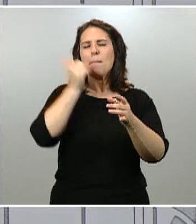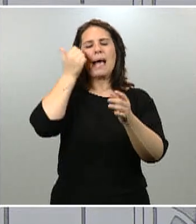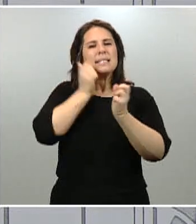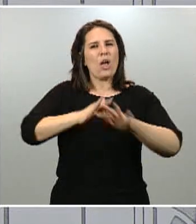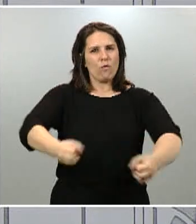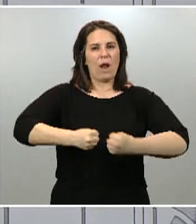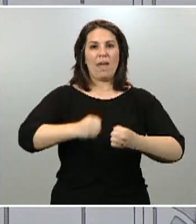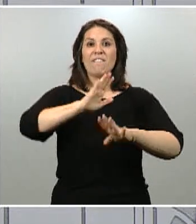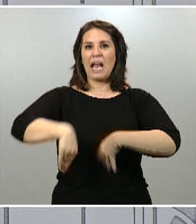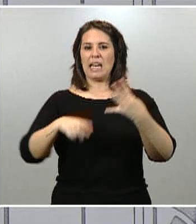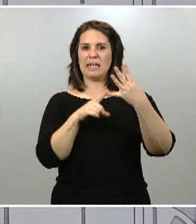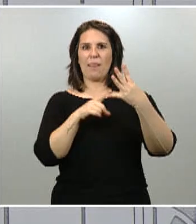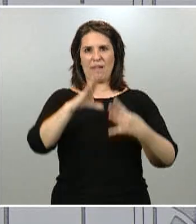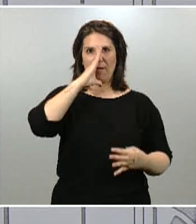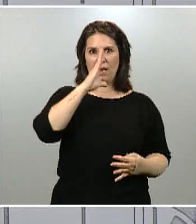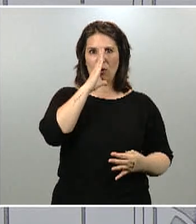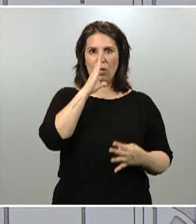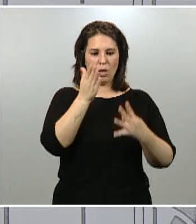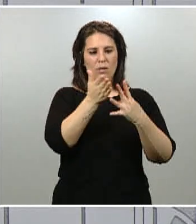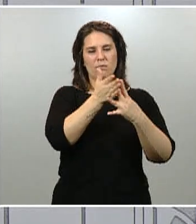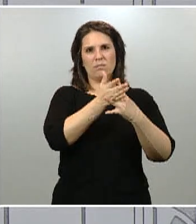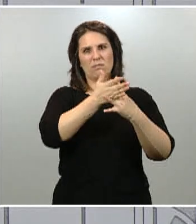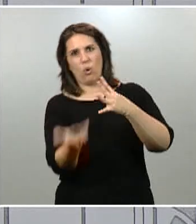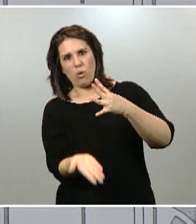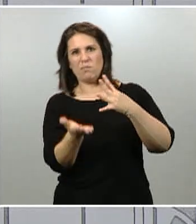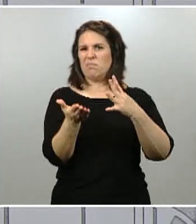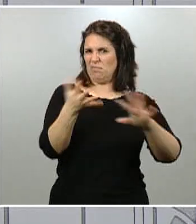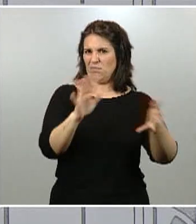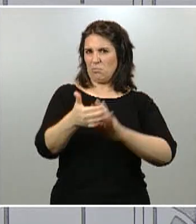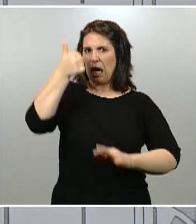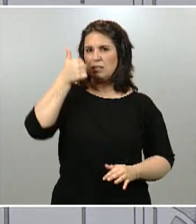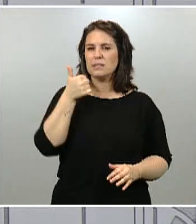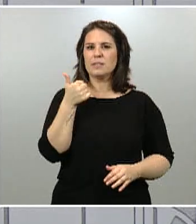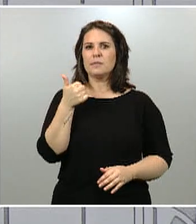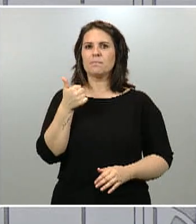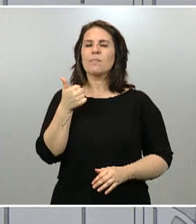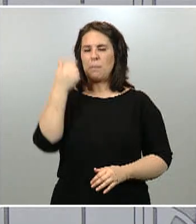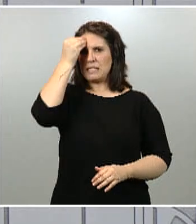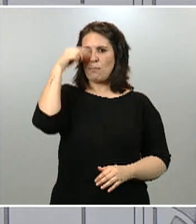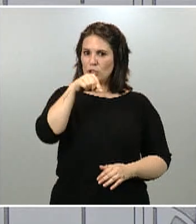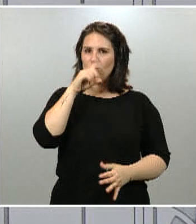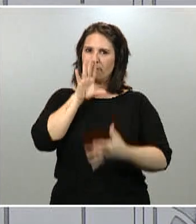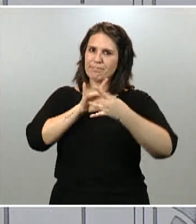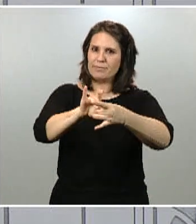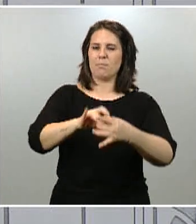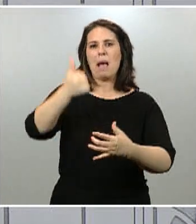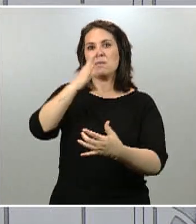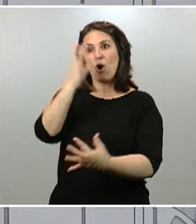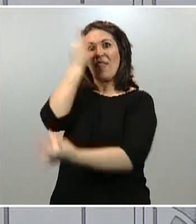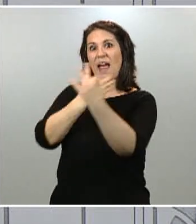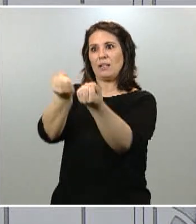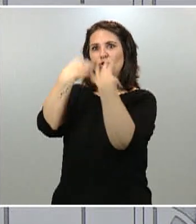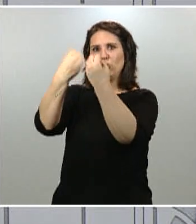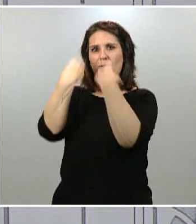segunda quincena. Lo cierto es que si se asocia esa información a la evidencia epidemiológica de los casos que se han ido detectando en España y cómo